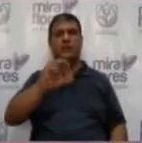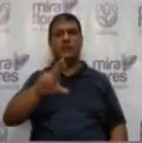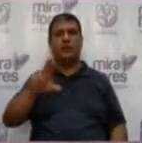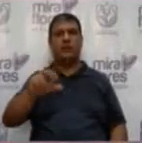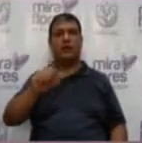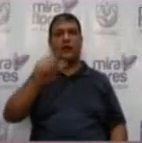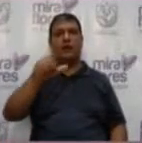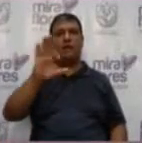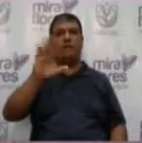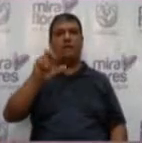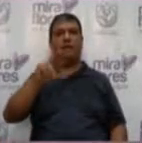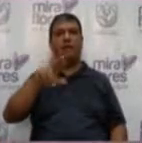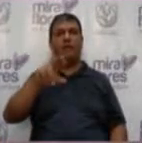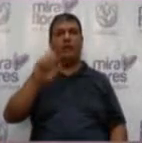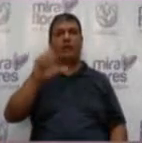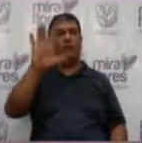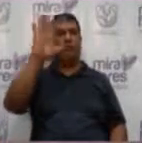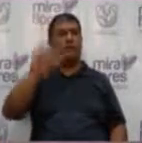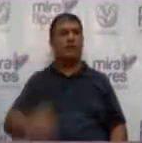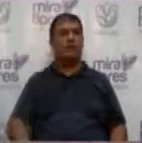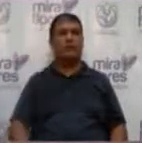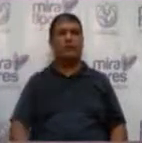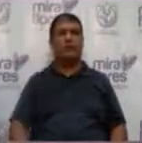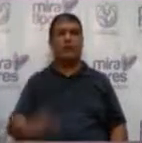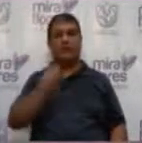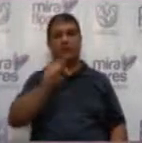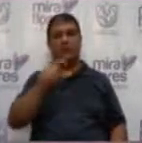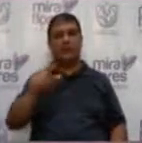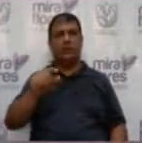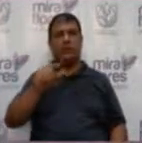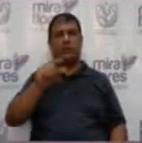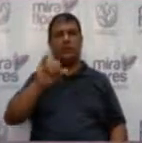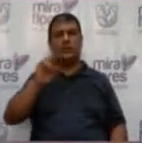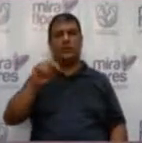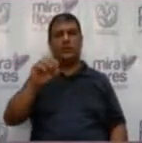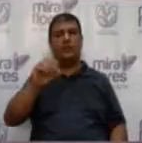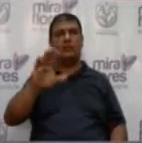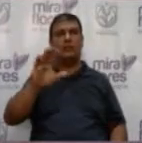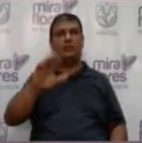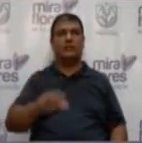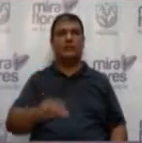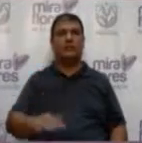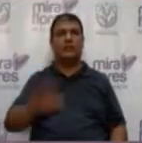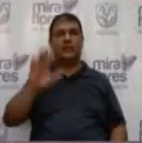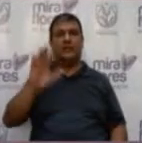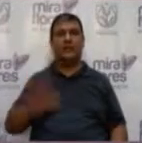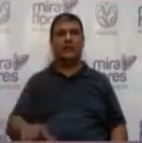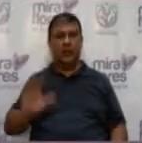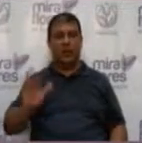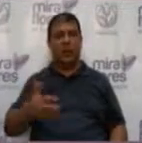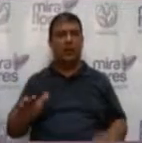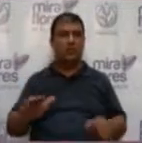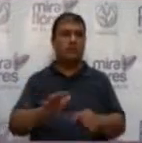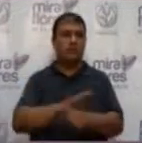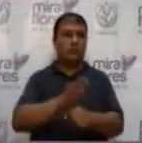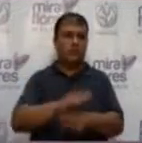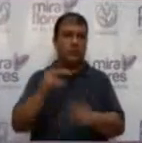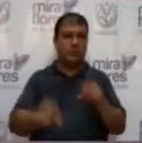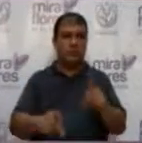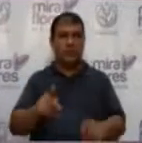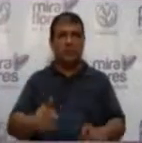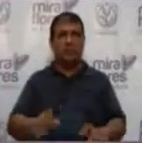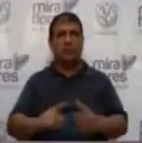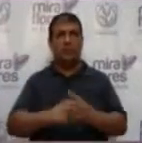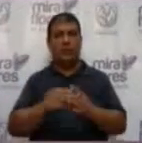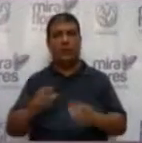señor Alfredo Sousa Locio, señor Gino Costa Santolaya. Hay quórum, señor alcalde. Muy bien,